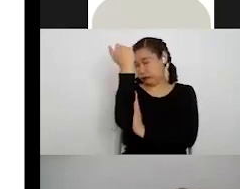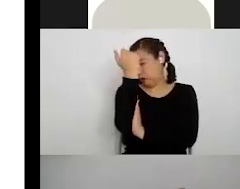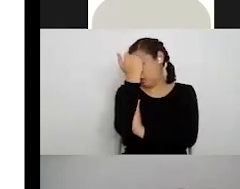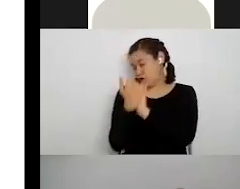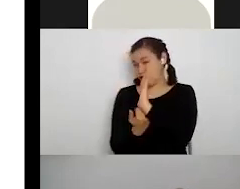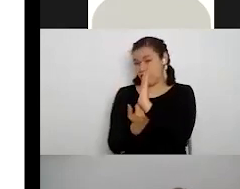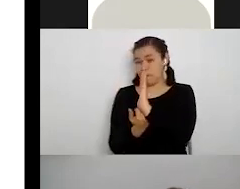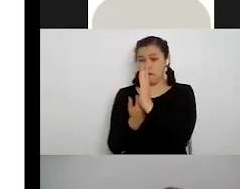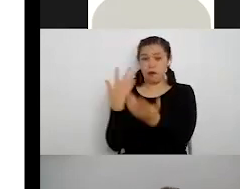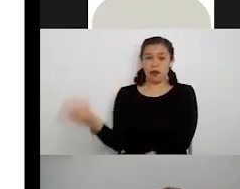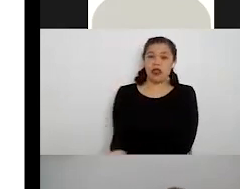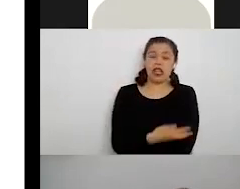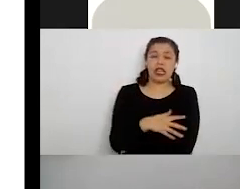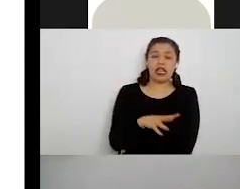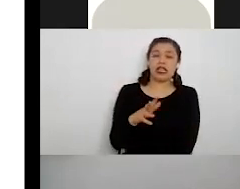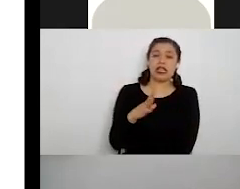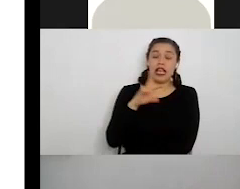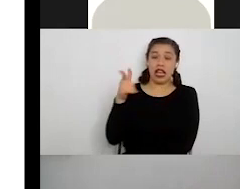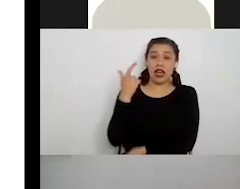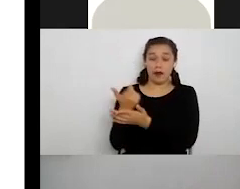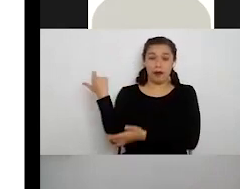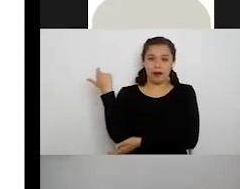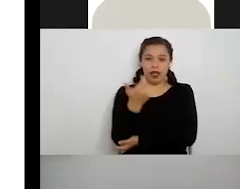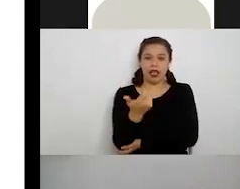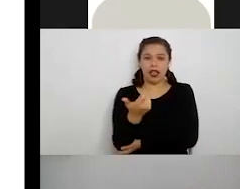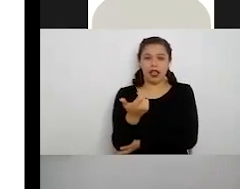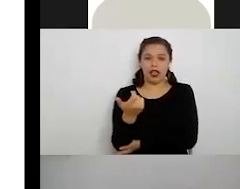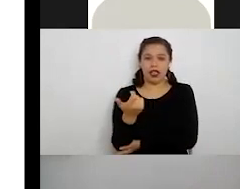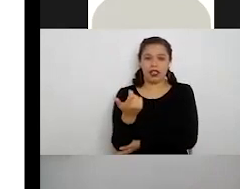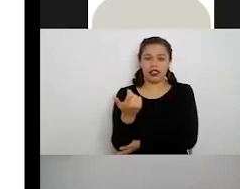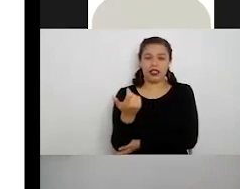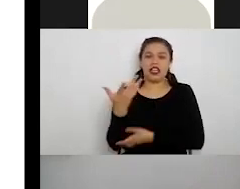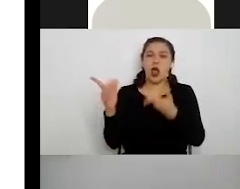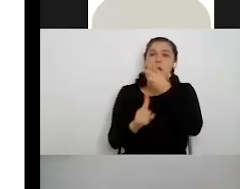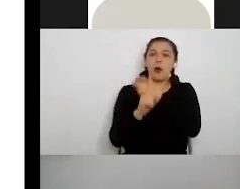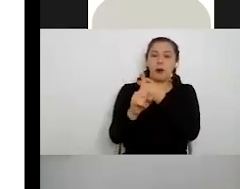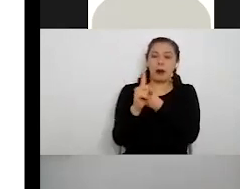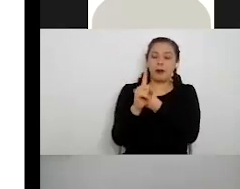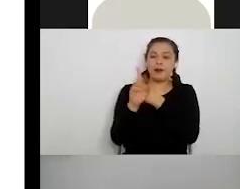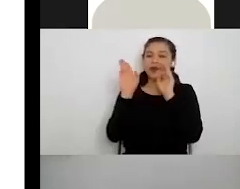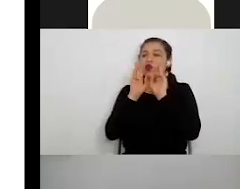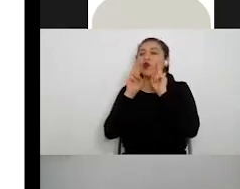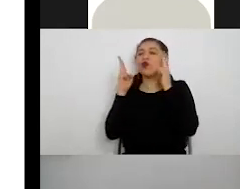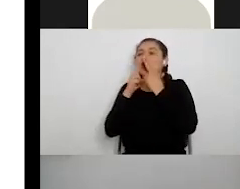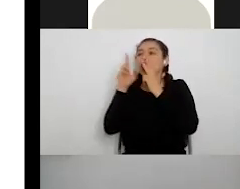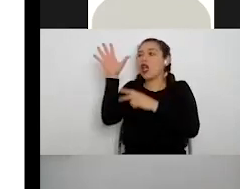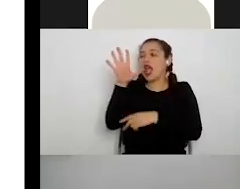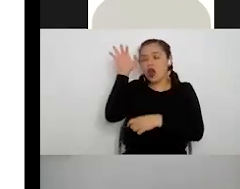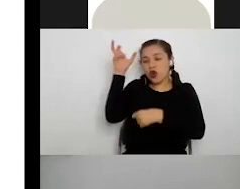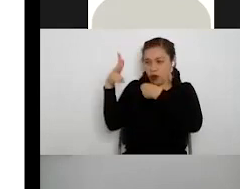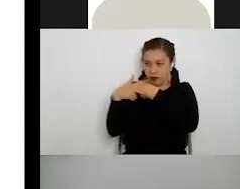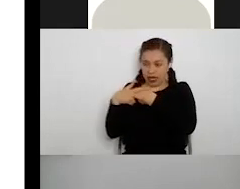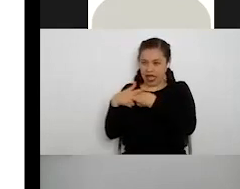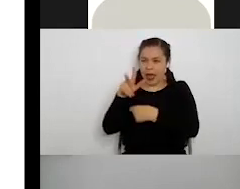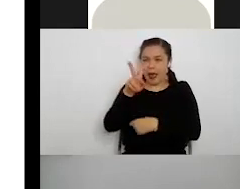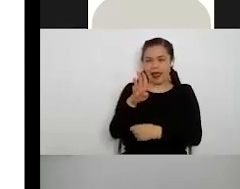Reino Unido está pagando la salida, la ruptura que tuvo con la Unión Europea. Acuérdense el famoso